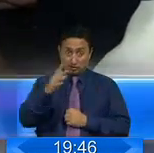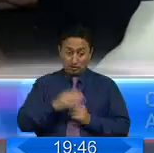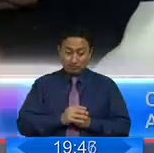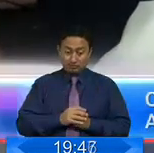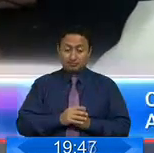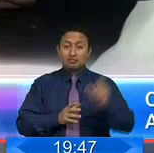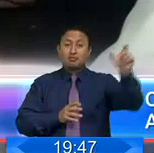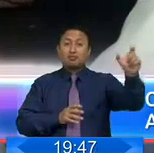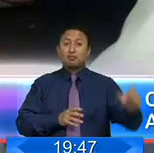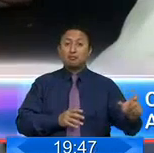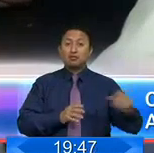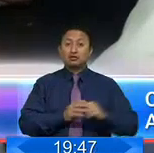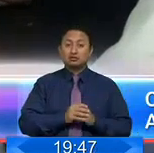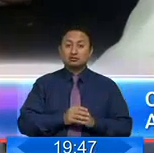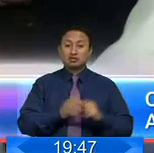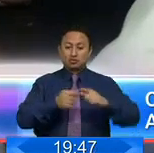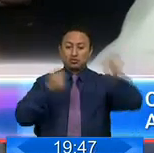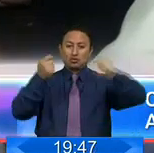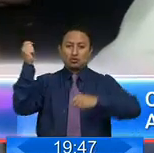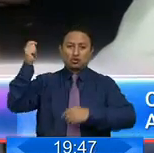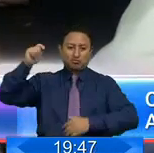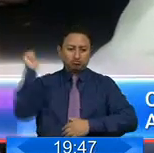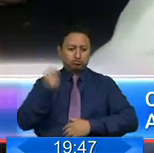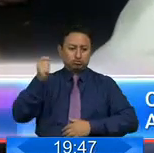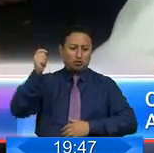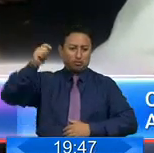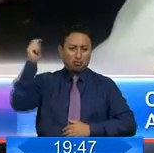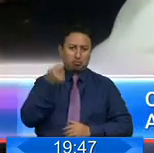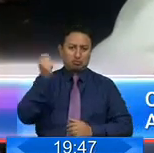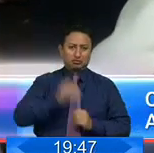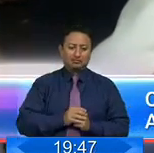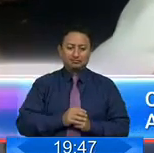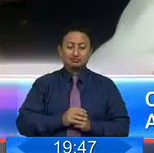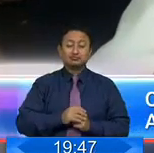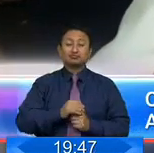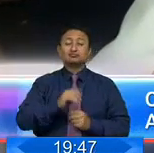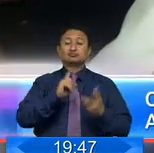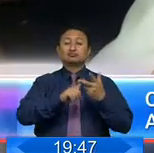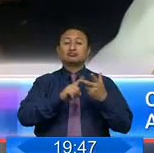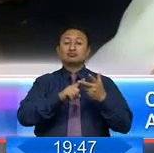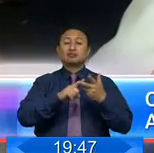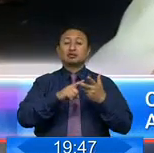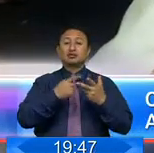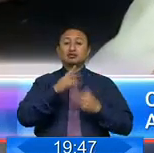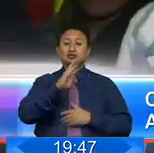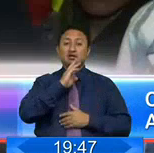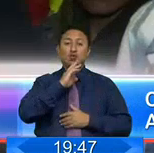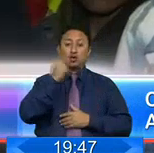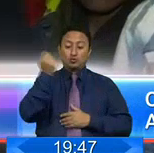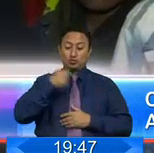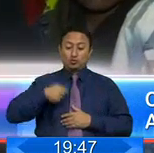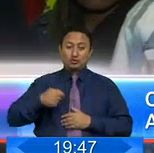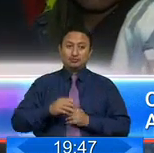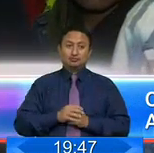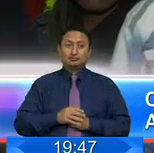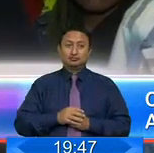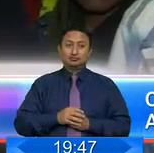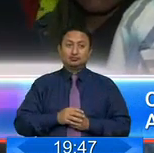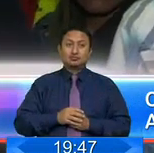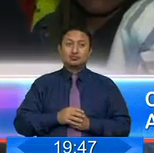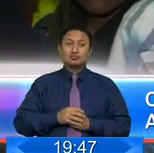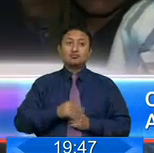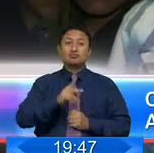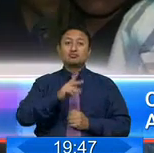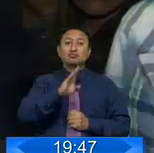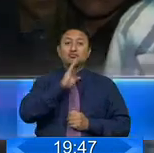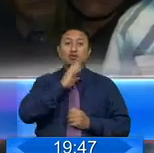se impuso algunos latigazos y también el baño ritual que se hace con agua y ortiga. Realmente es un baño de purificación, no